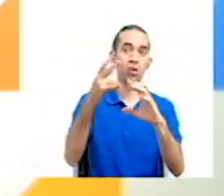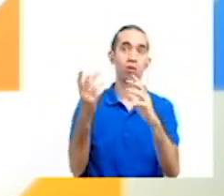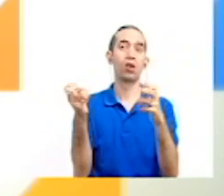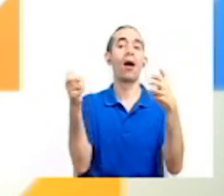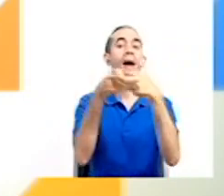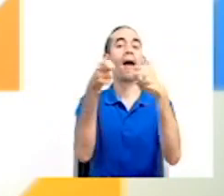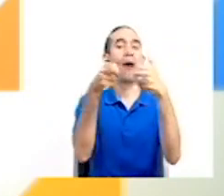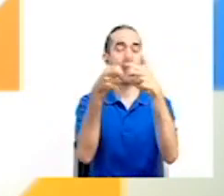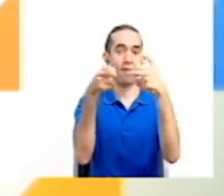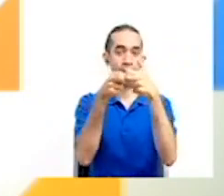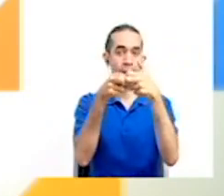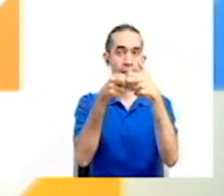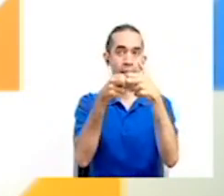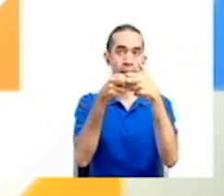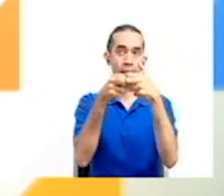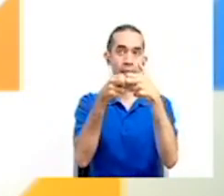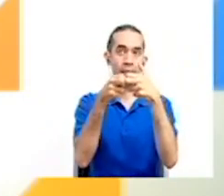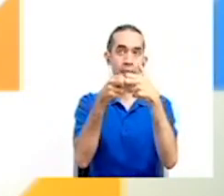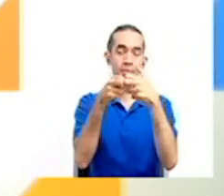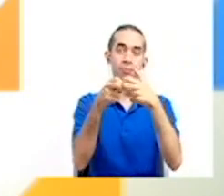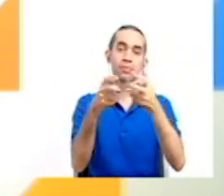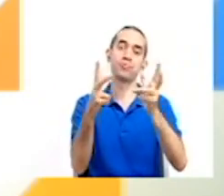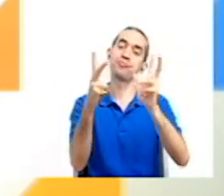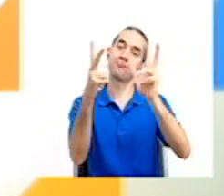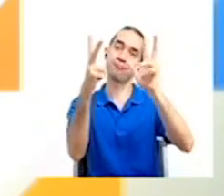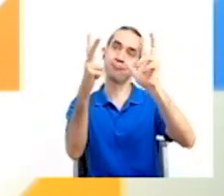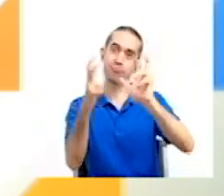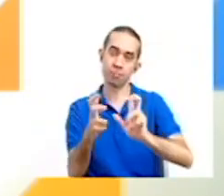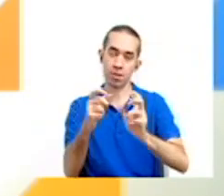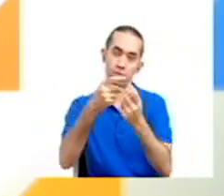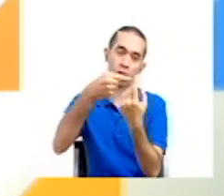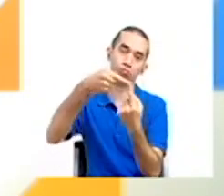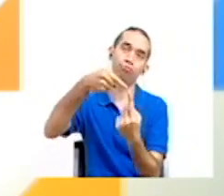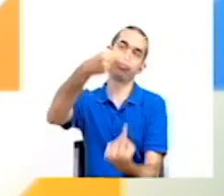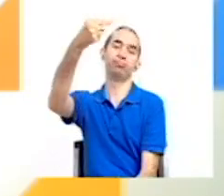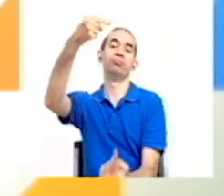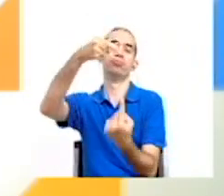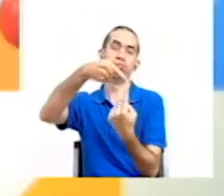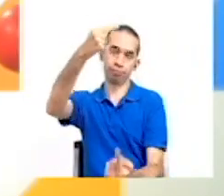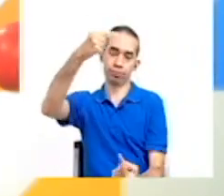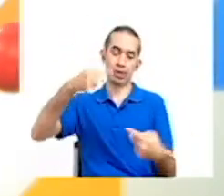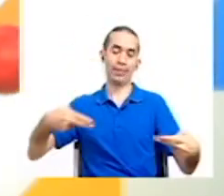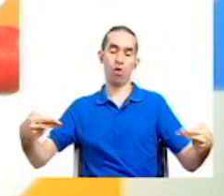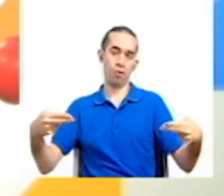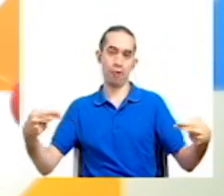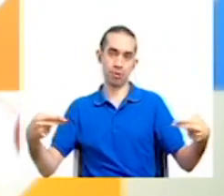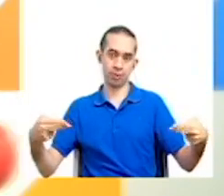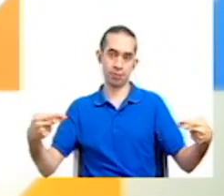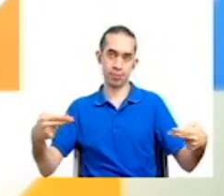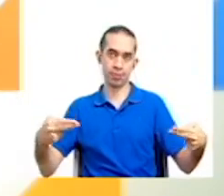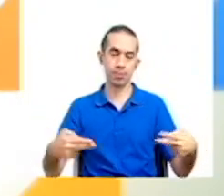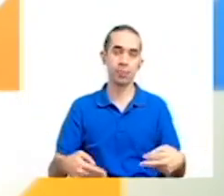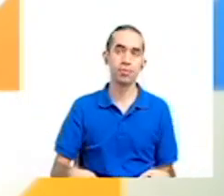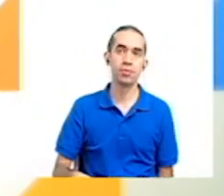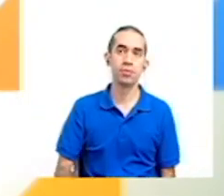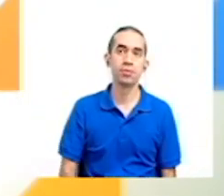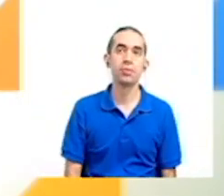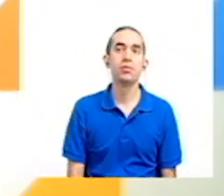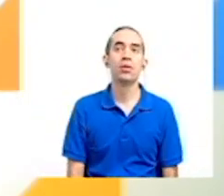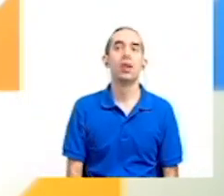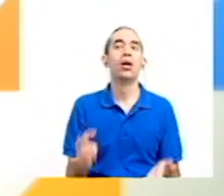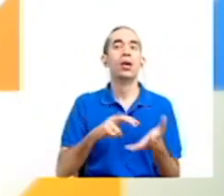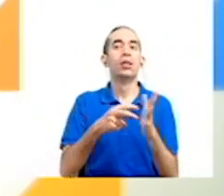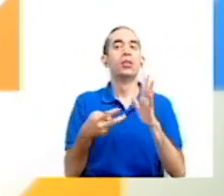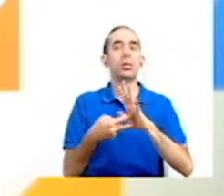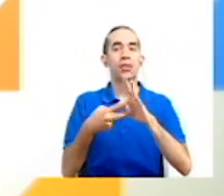carga eléctrica que empuja, digámoslo así, por repulsión eléctrica a los hidrógenos que están en la parte de abajo, okay, y hace que